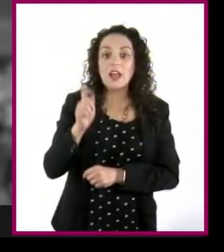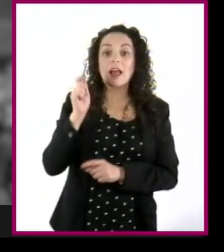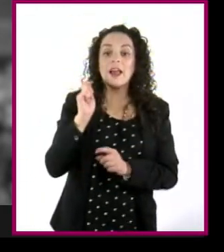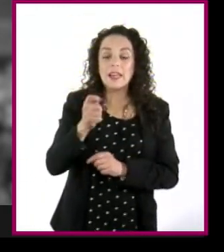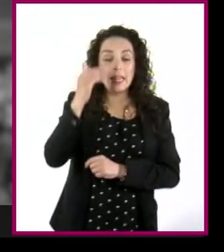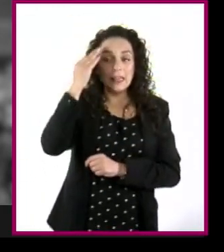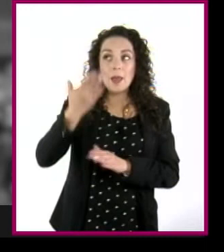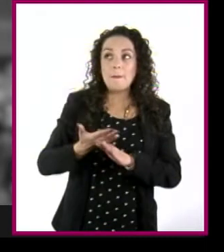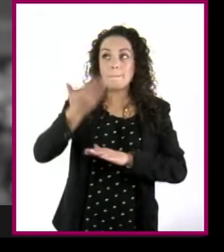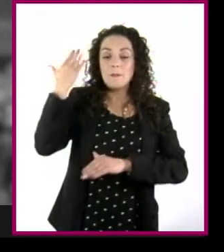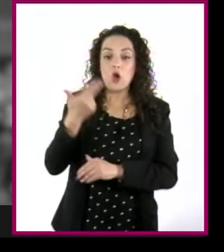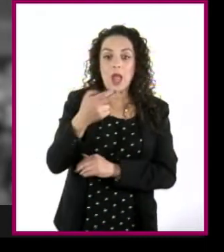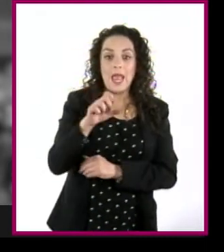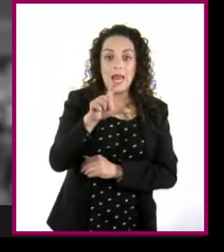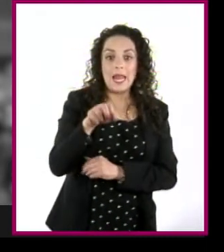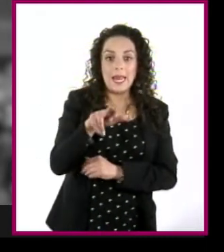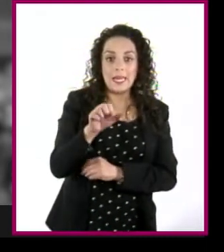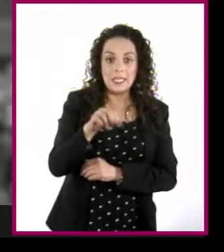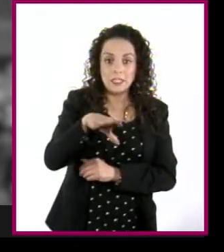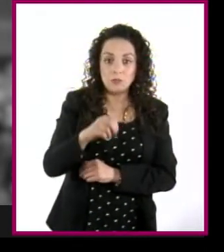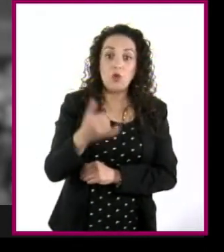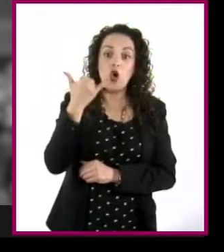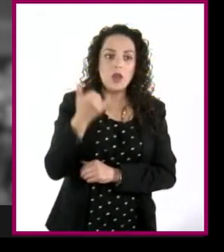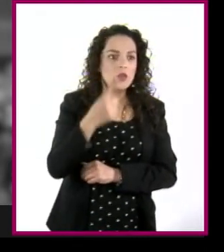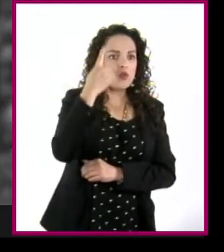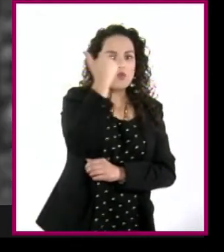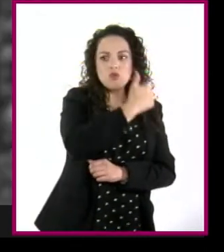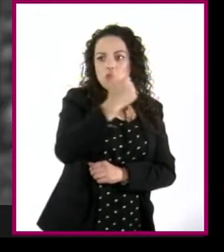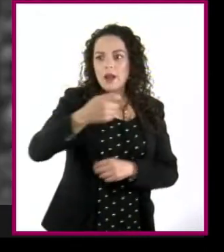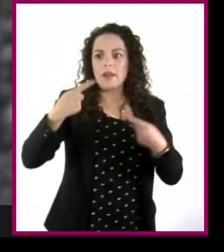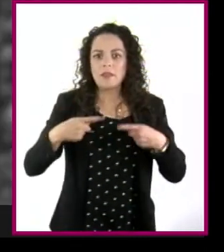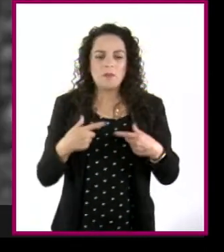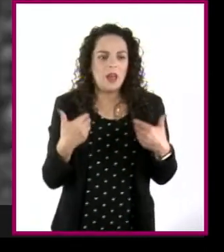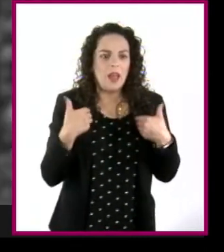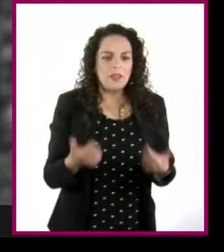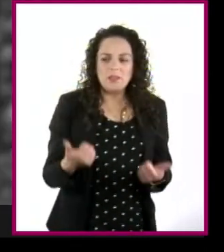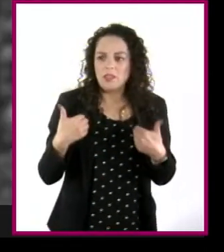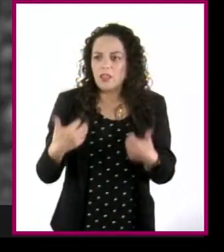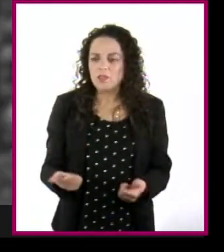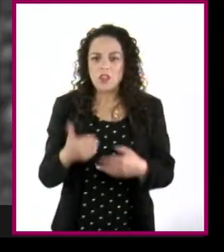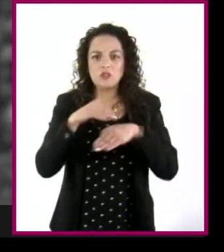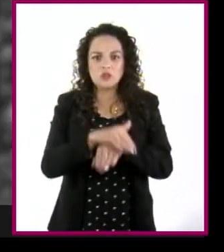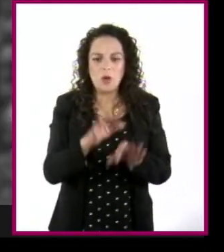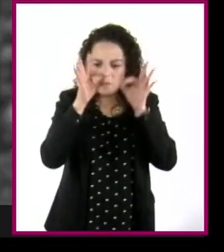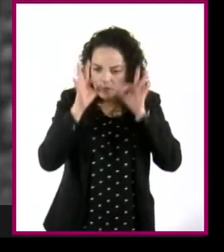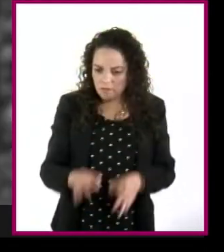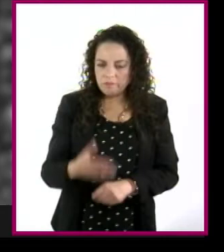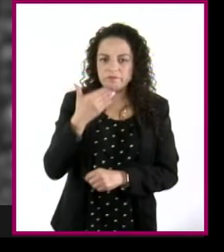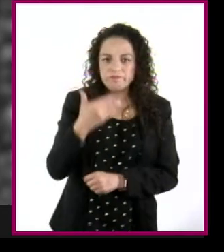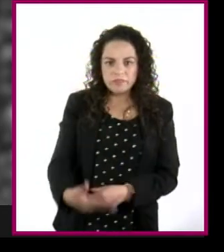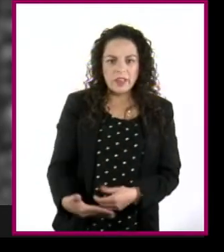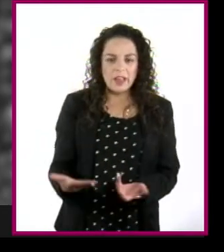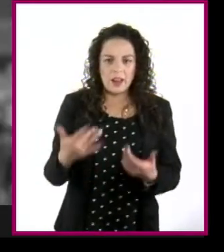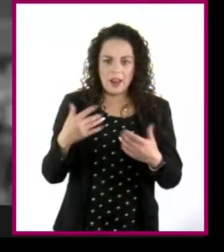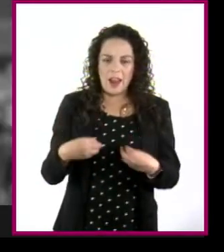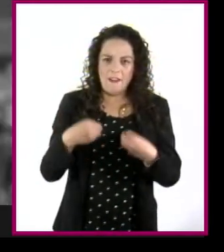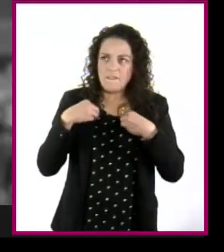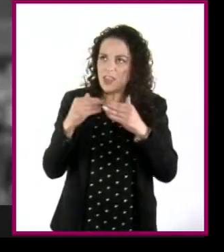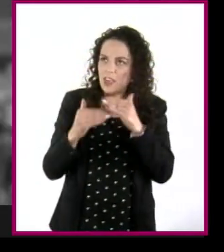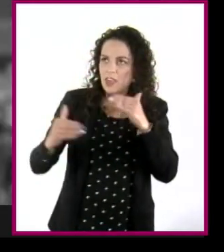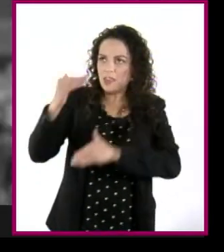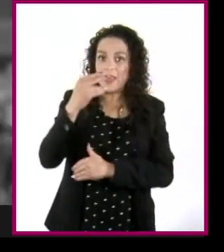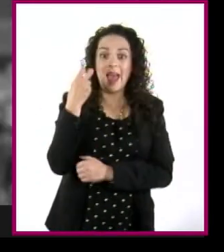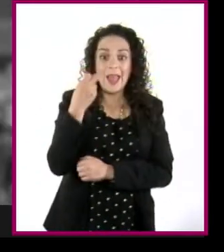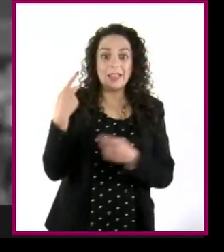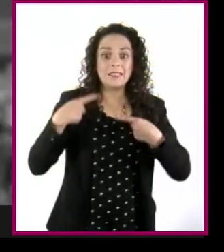helenismo y de las interpretaciones que cada una hacía sobre lo que es el supremo bien. Eso que los seres humanos debemos